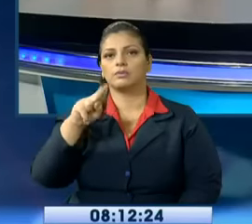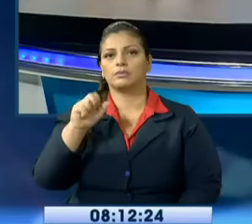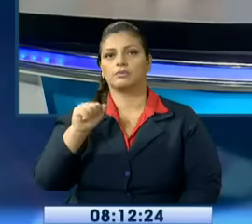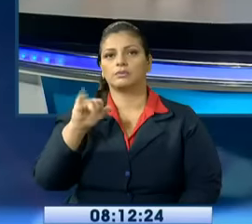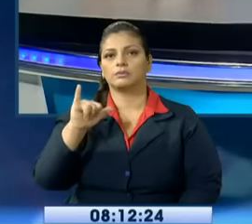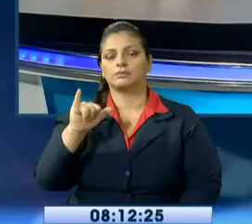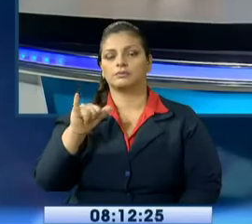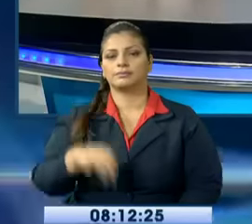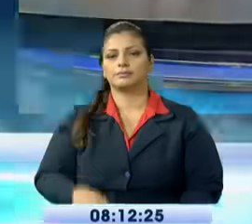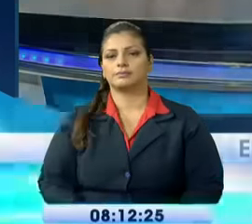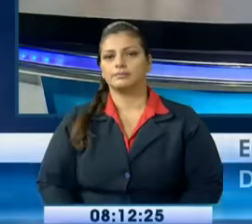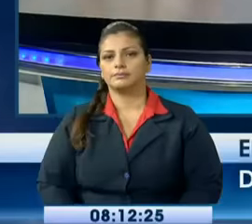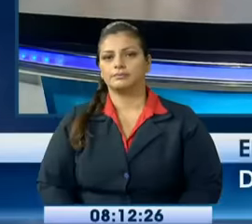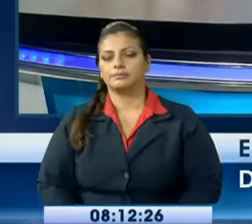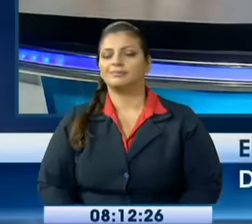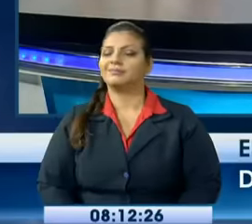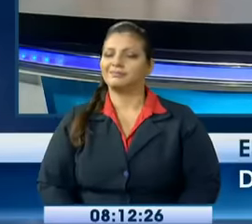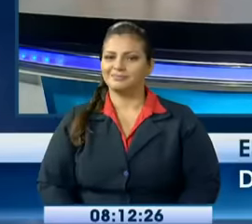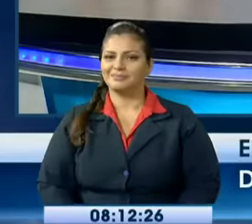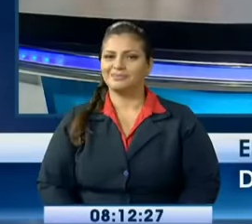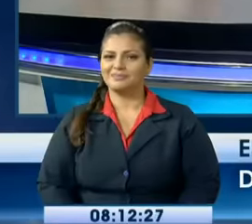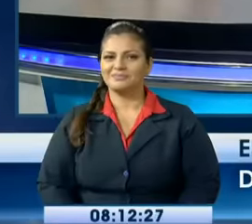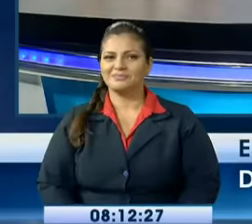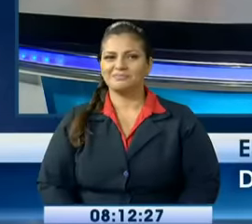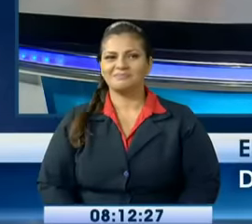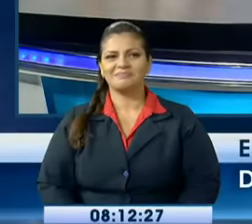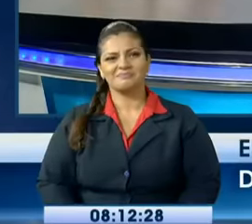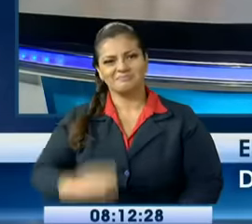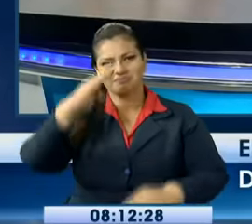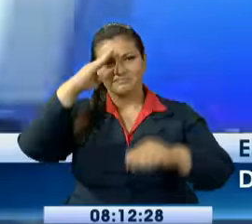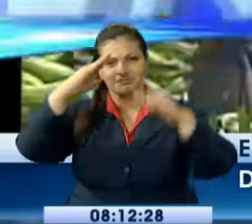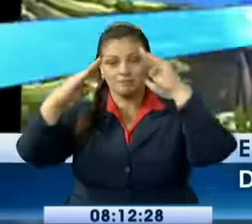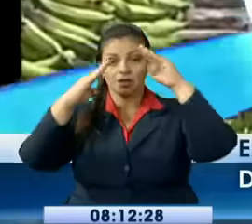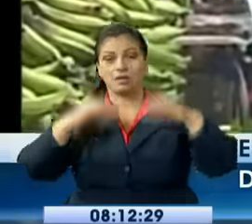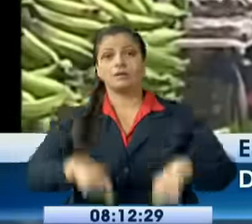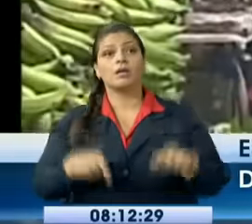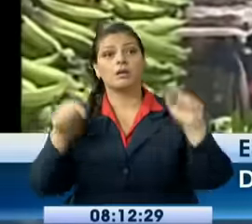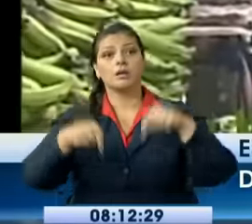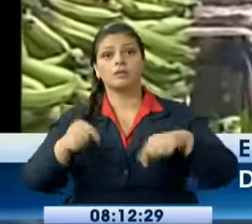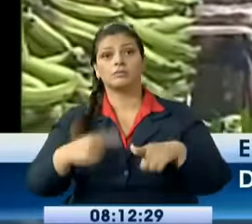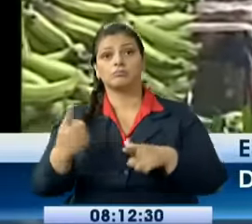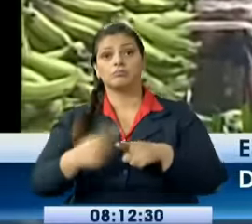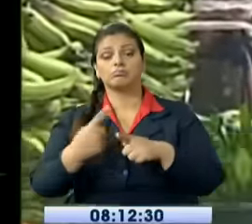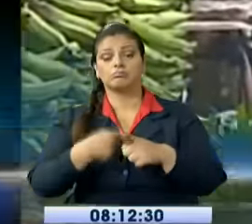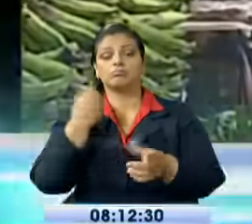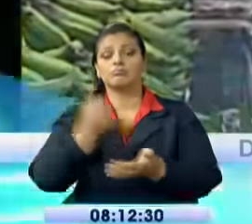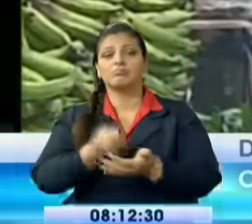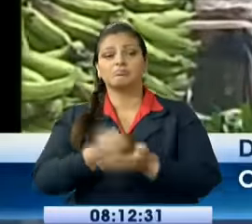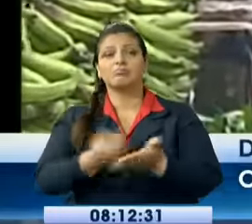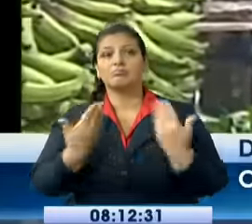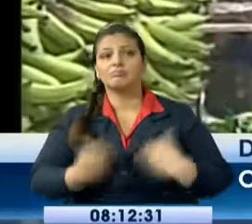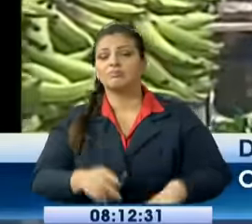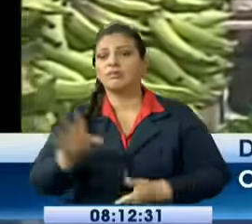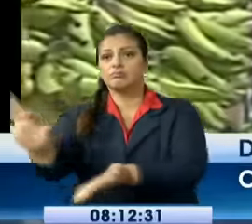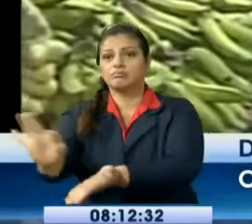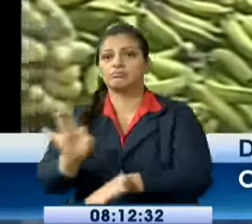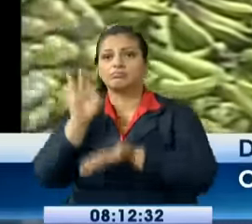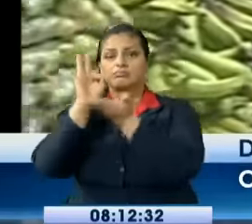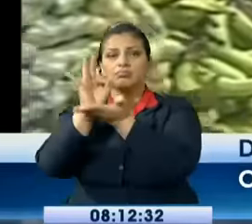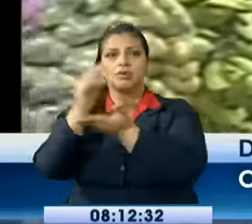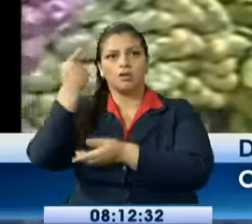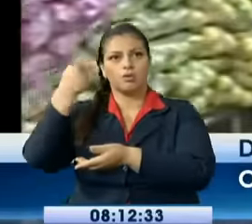días. Claro que sí, hola, buenos días, Hugo, Roselena, amigos televidentes. Sí, acaba de llegar ya el delegado de la gobernación del